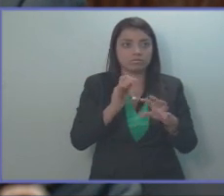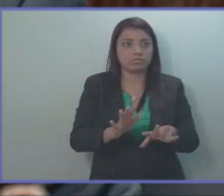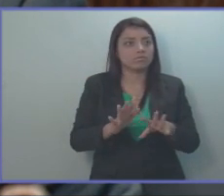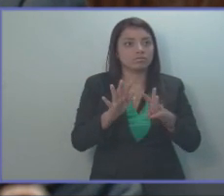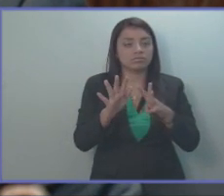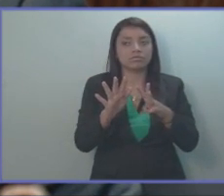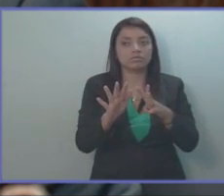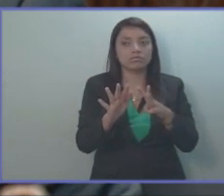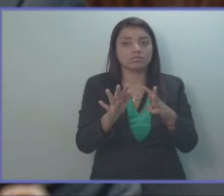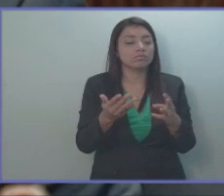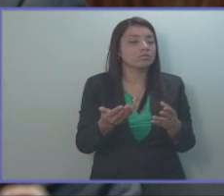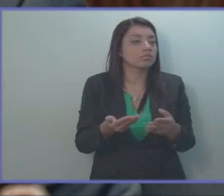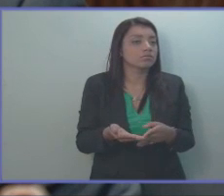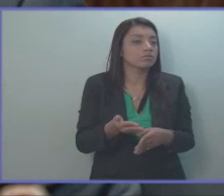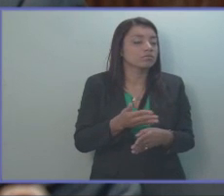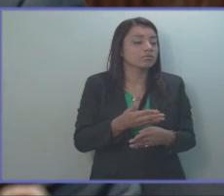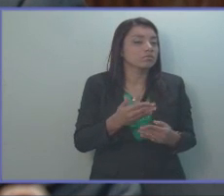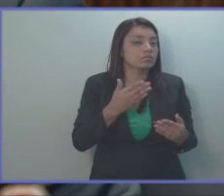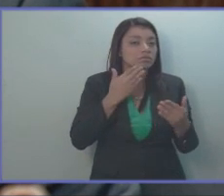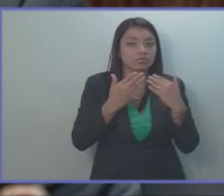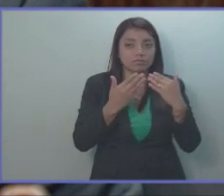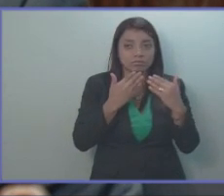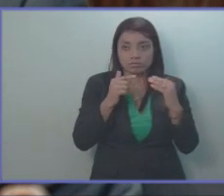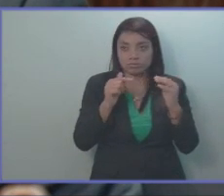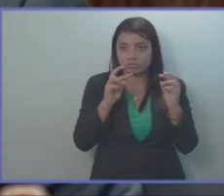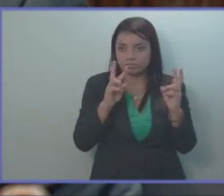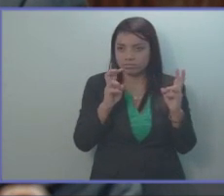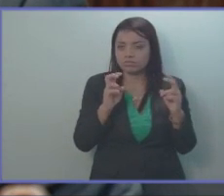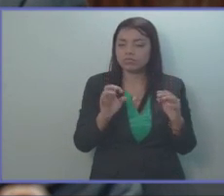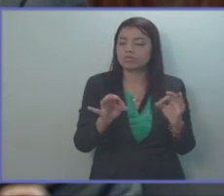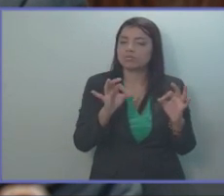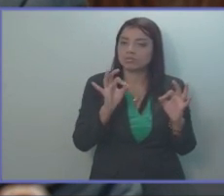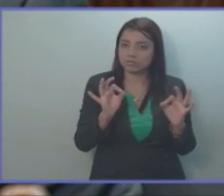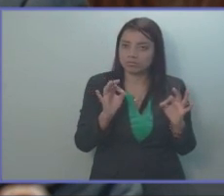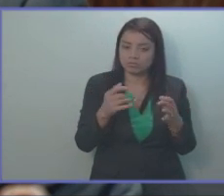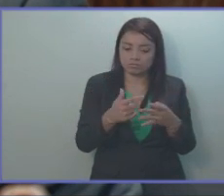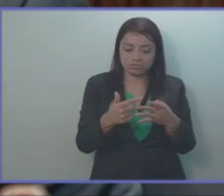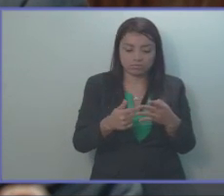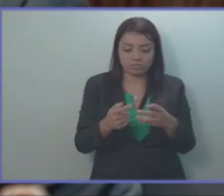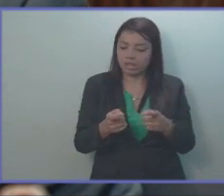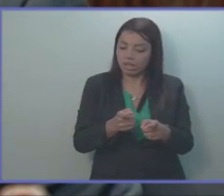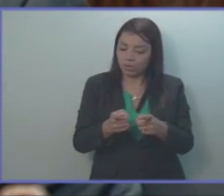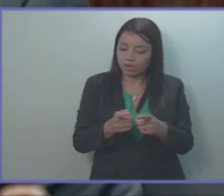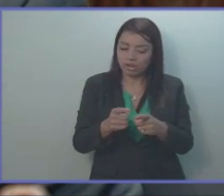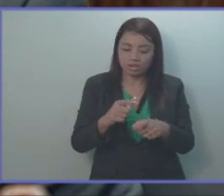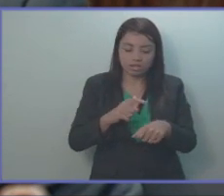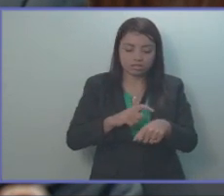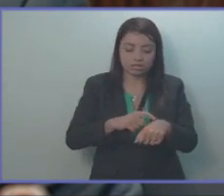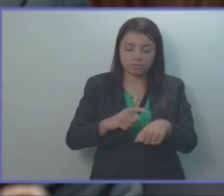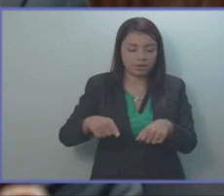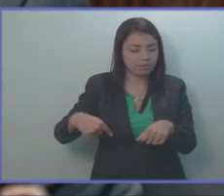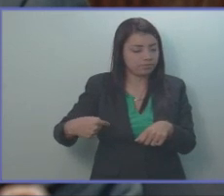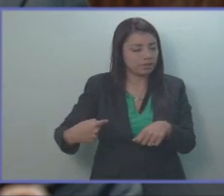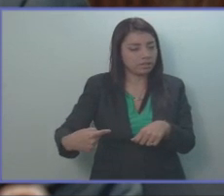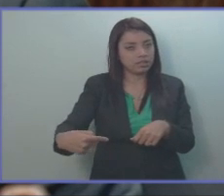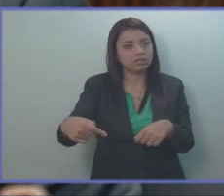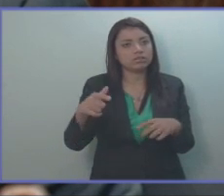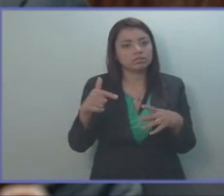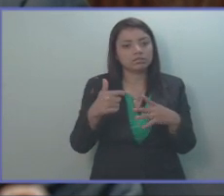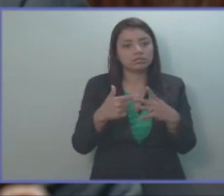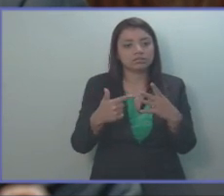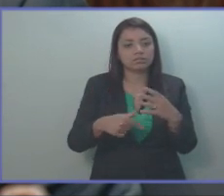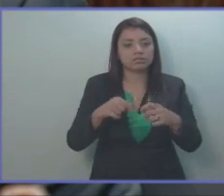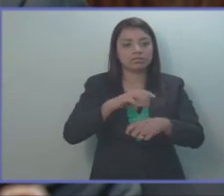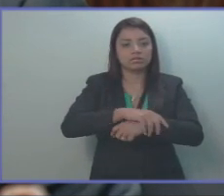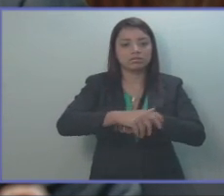2018, anteriormente relacionado, es preciso regularlas de forma permanente en la ley